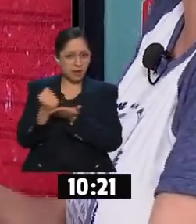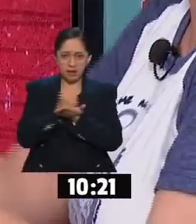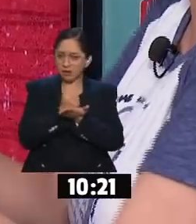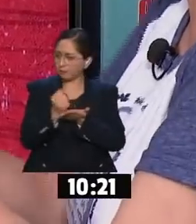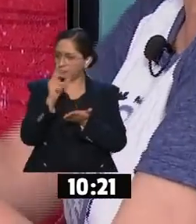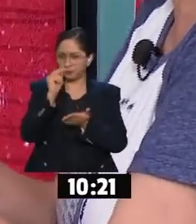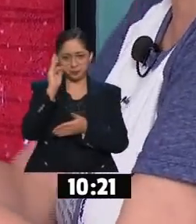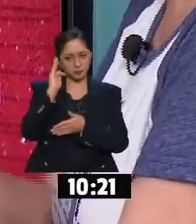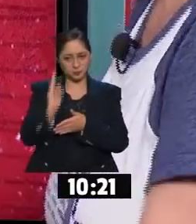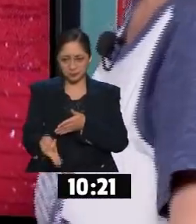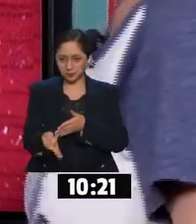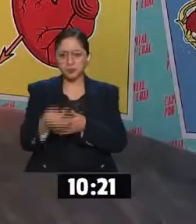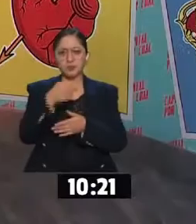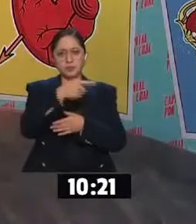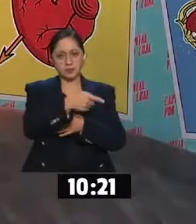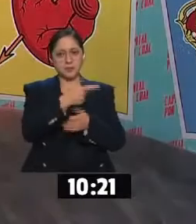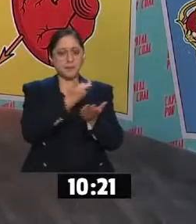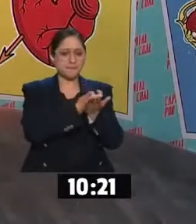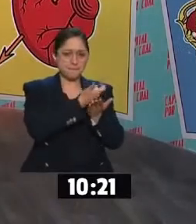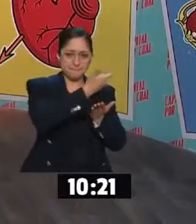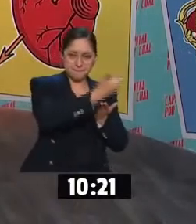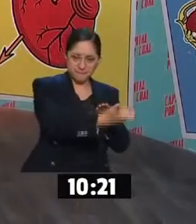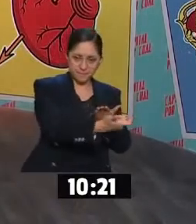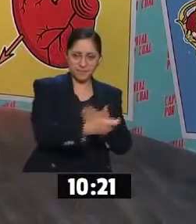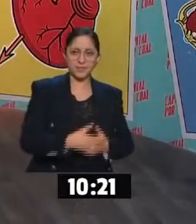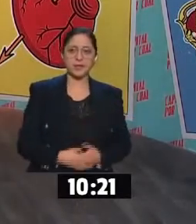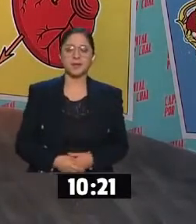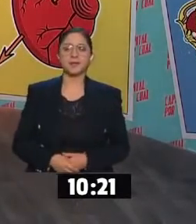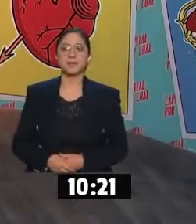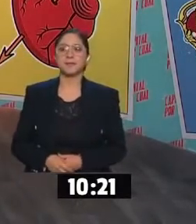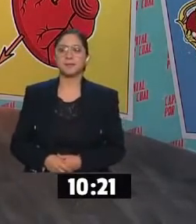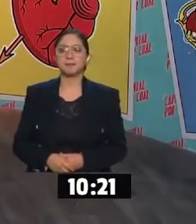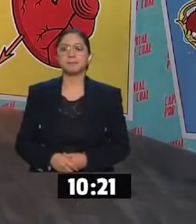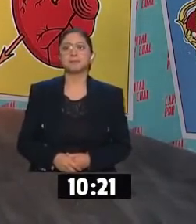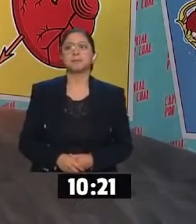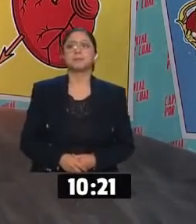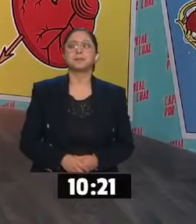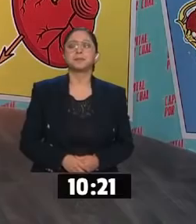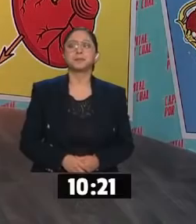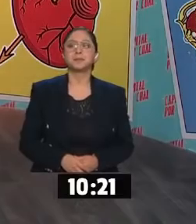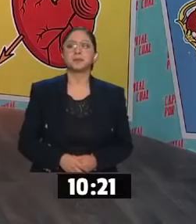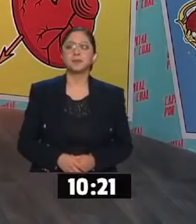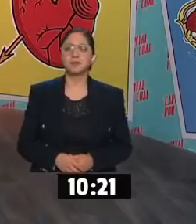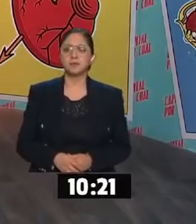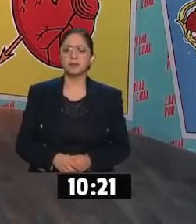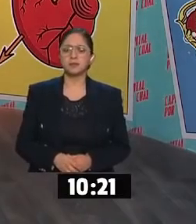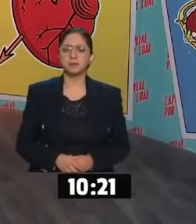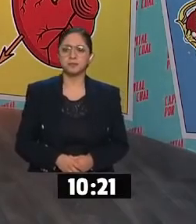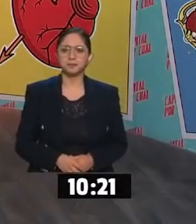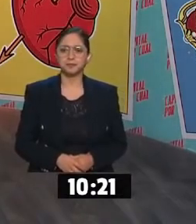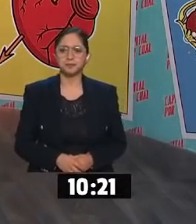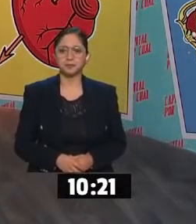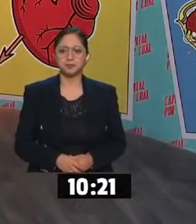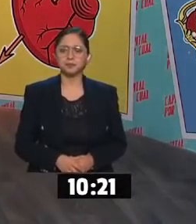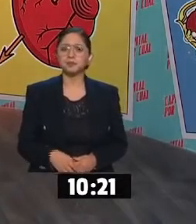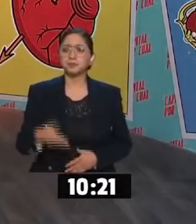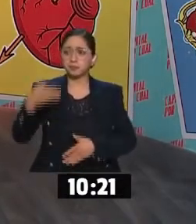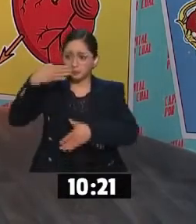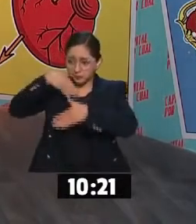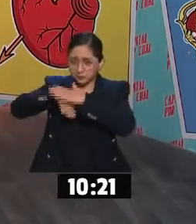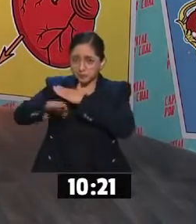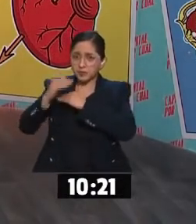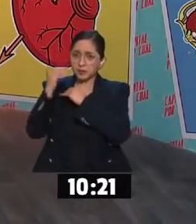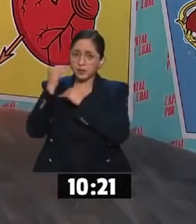llegamos sin efectivo. No lleven bitcoins, no lleven No, por favor, no. No. Y el foro está al 50%. O